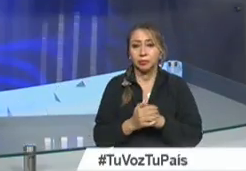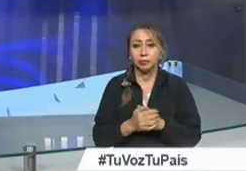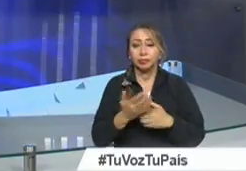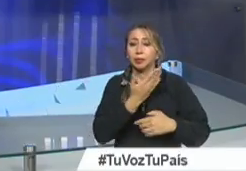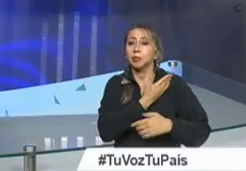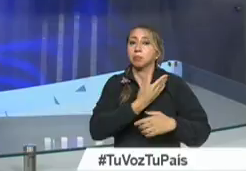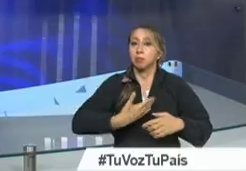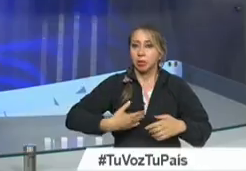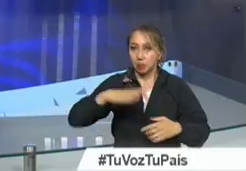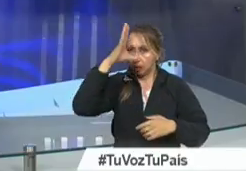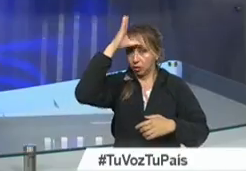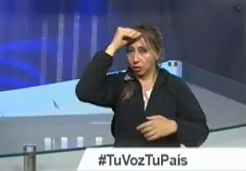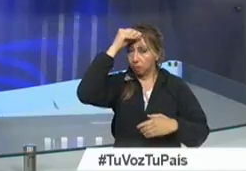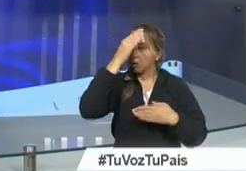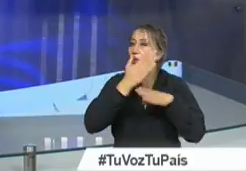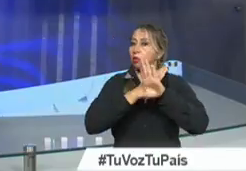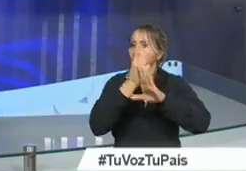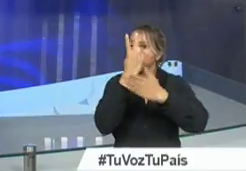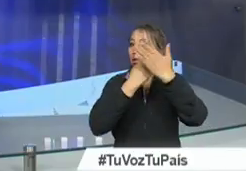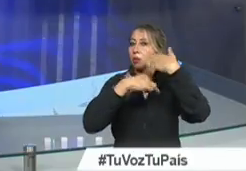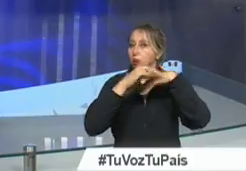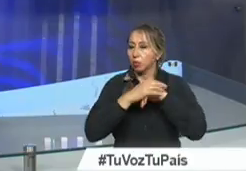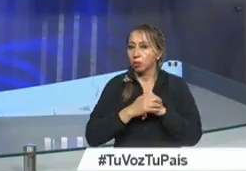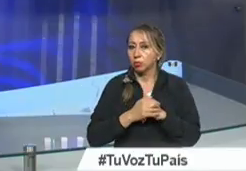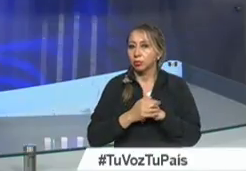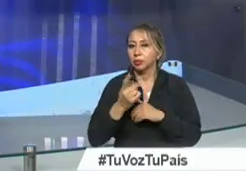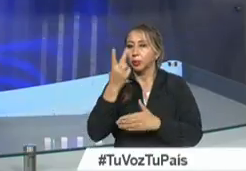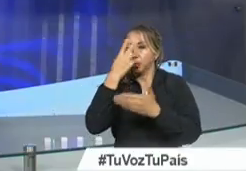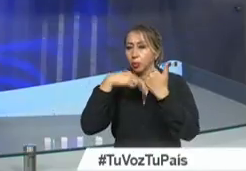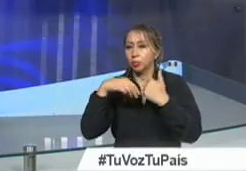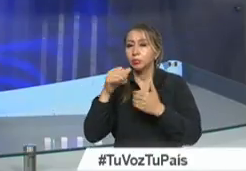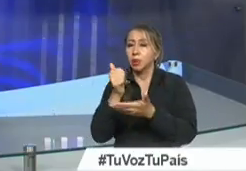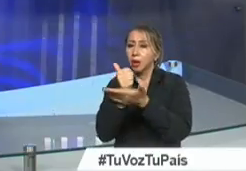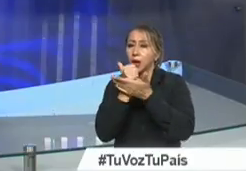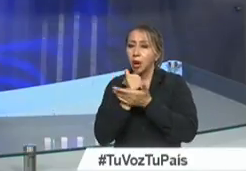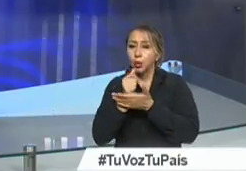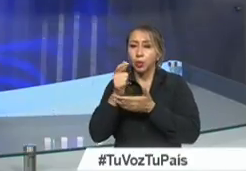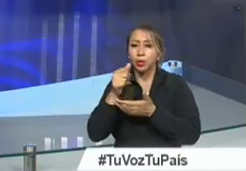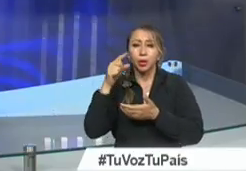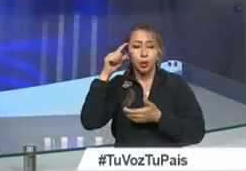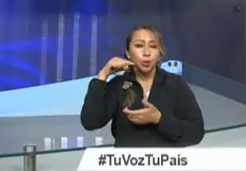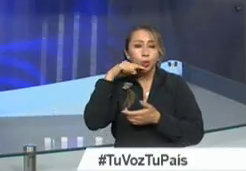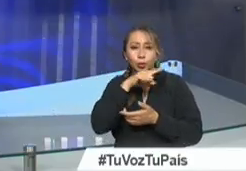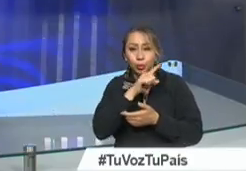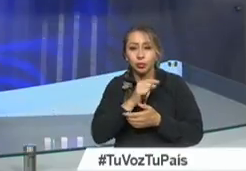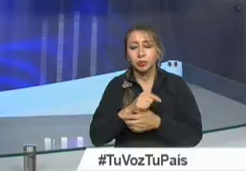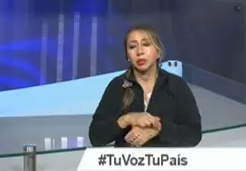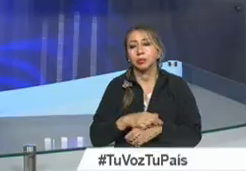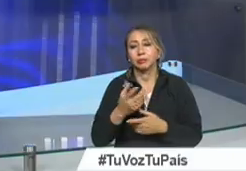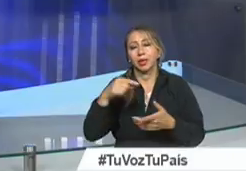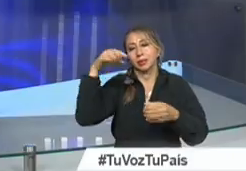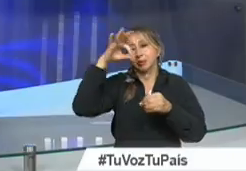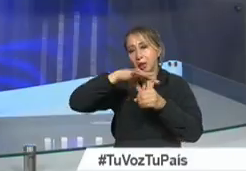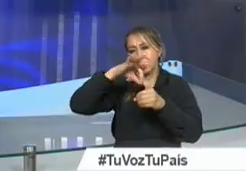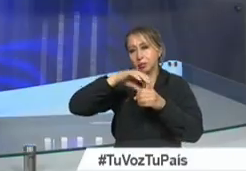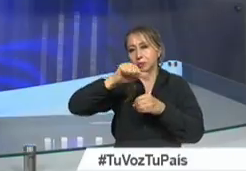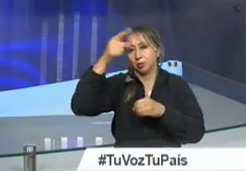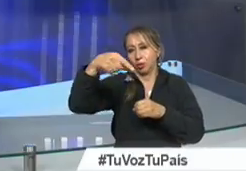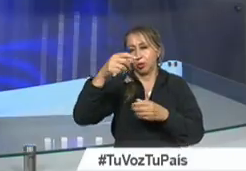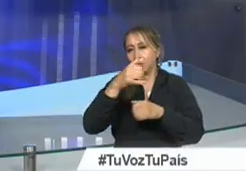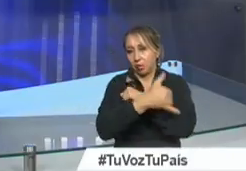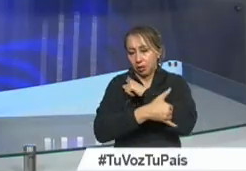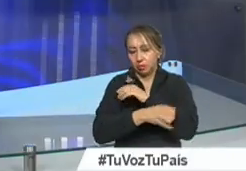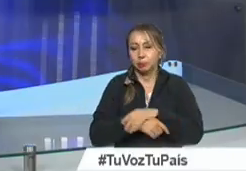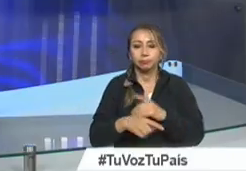presidente trump defiende a su hijo que admitió buscar ayuda rusa en las elecciones pasadas de ese país estas y otras noticias